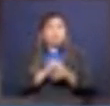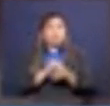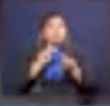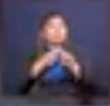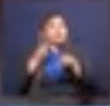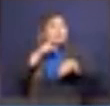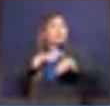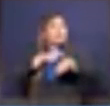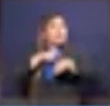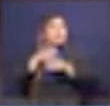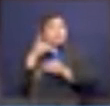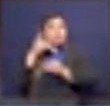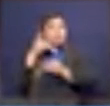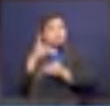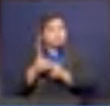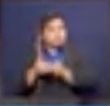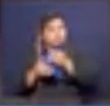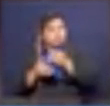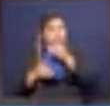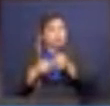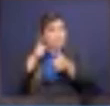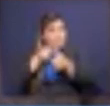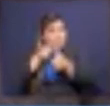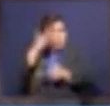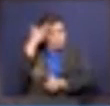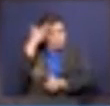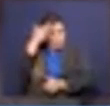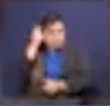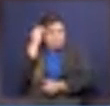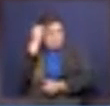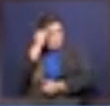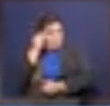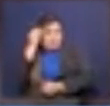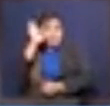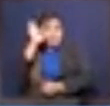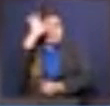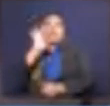con prudencia y disciplina,